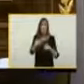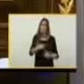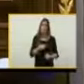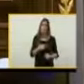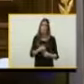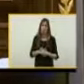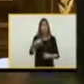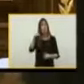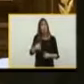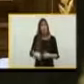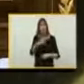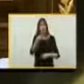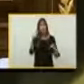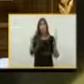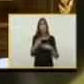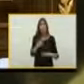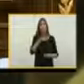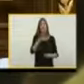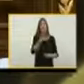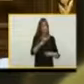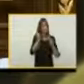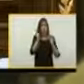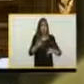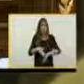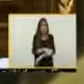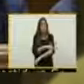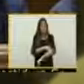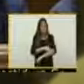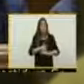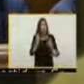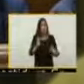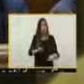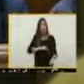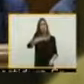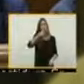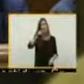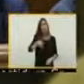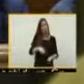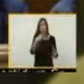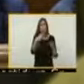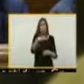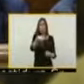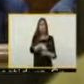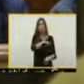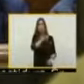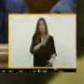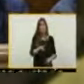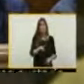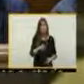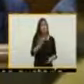los entusiásticos impulsos algunos colegas de mesa. Nada máis, para unha cuestión de serenidade, nada